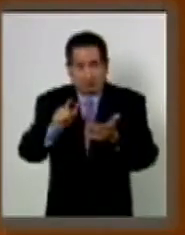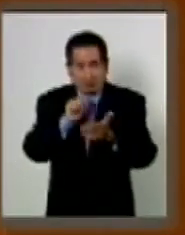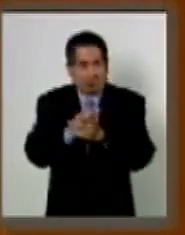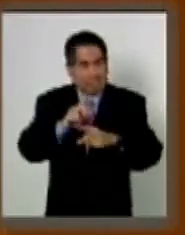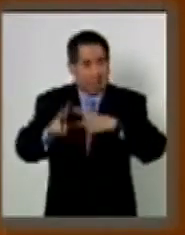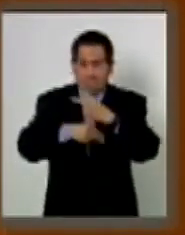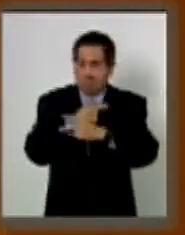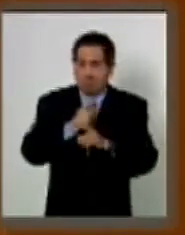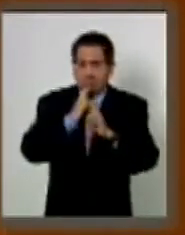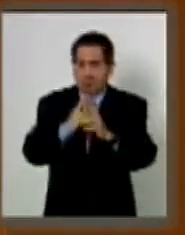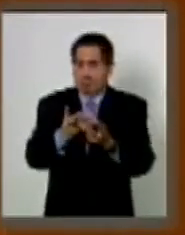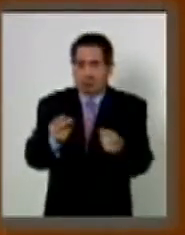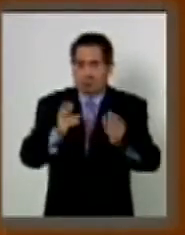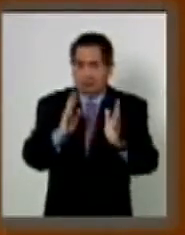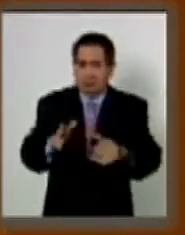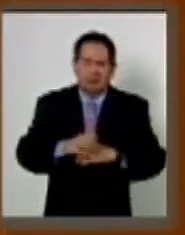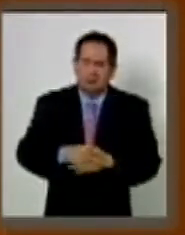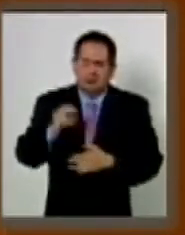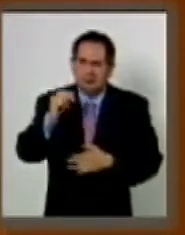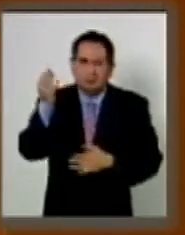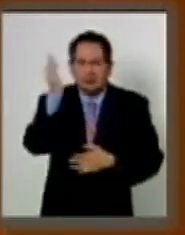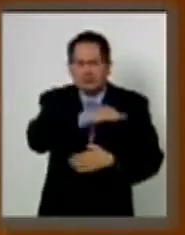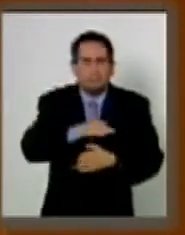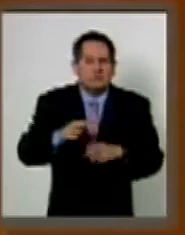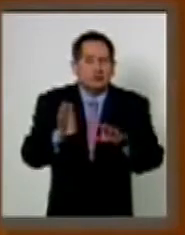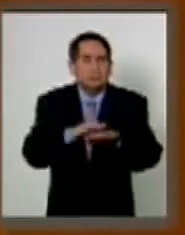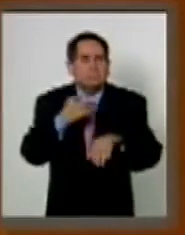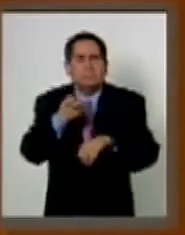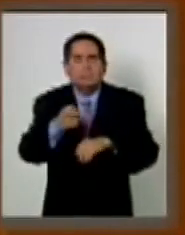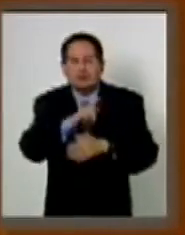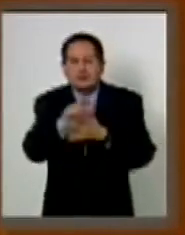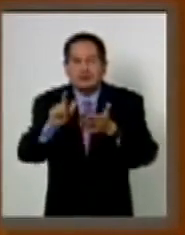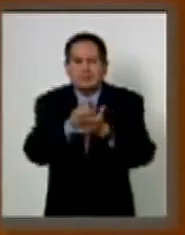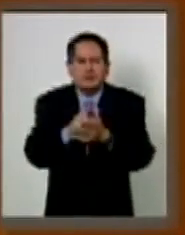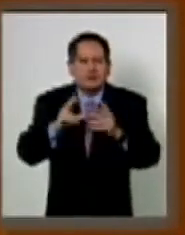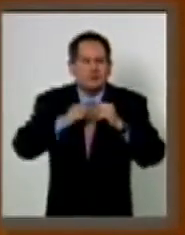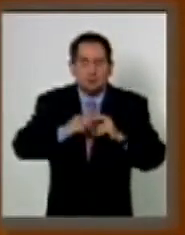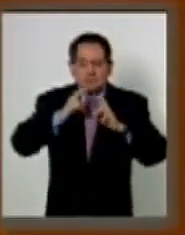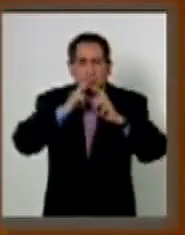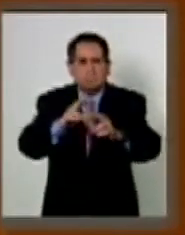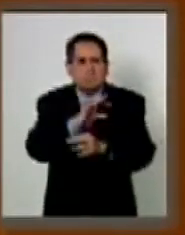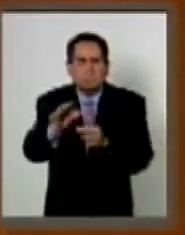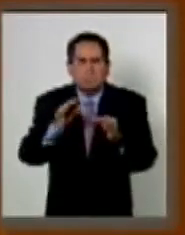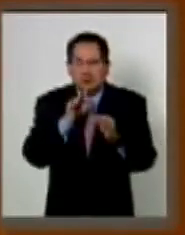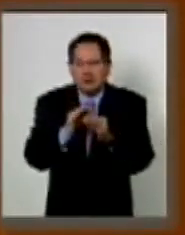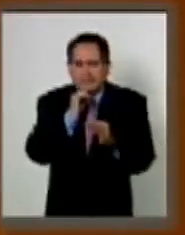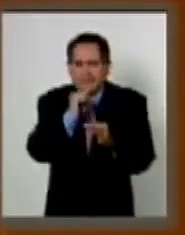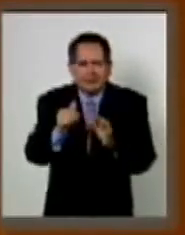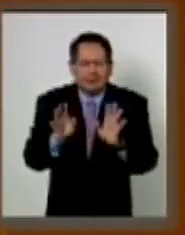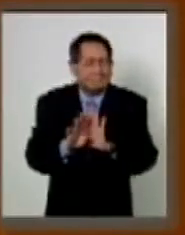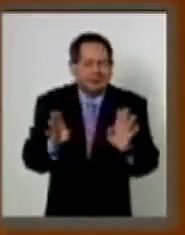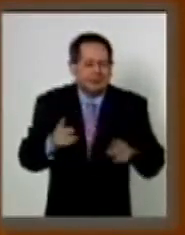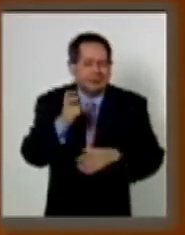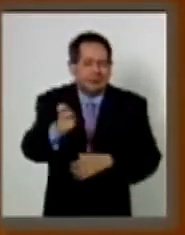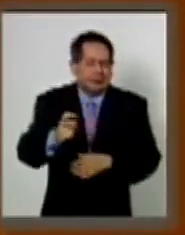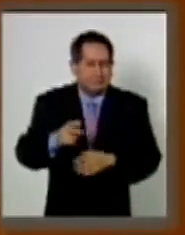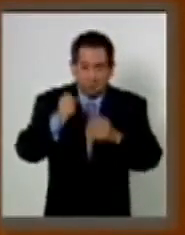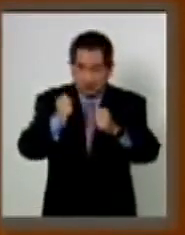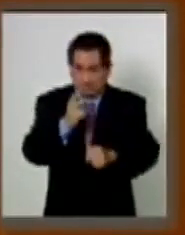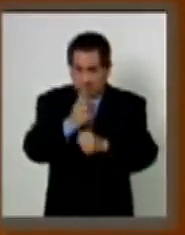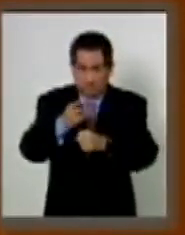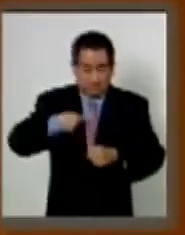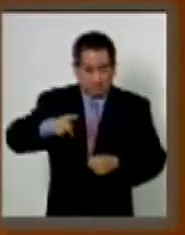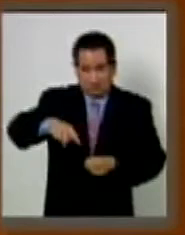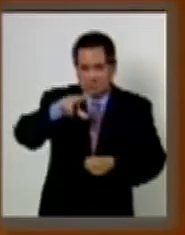ir a resolver eso, porque eso es falso, porque con esta ley no se está considerando absolutamente nada de la seguridad